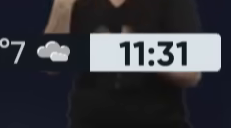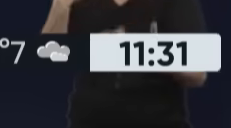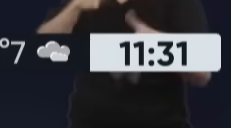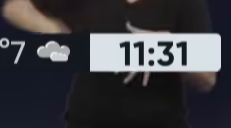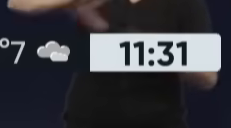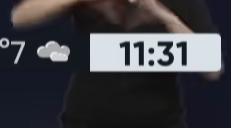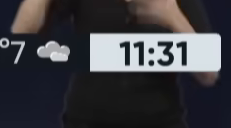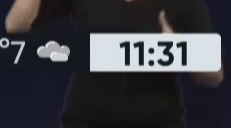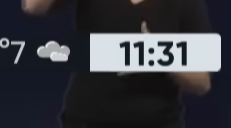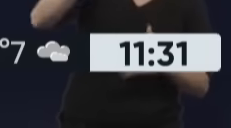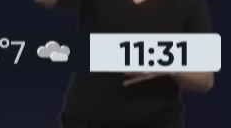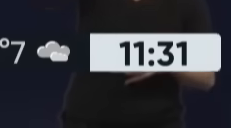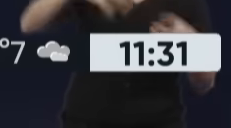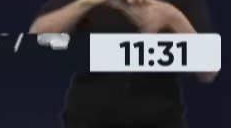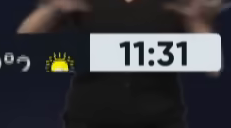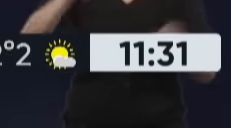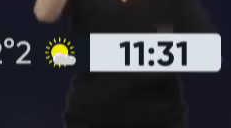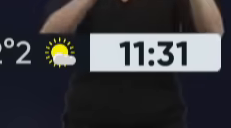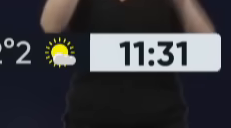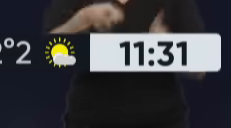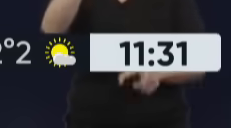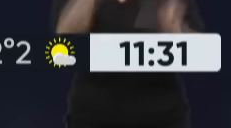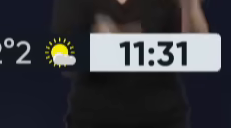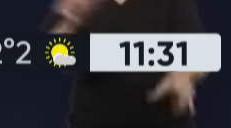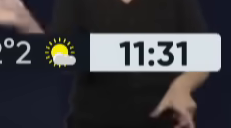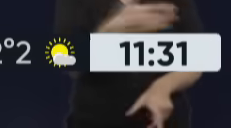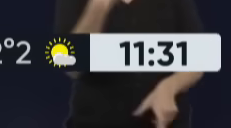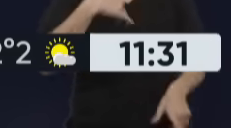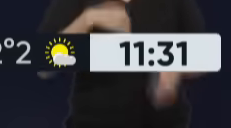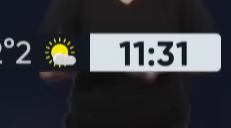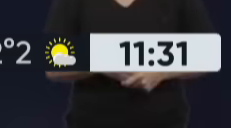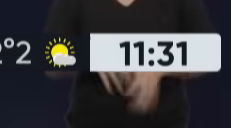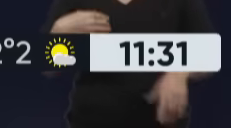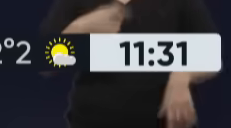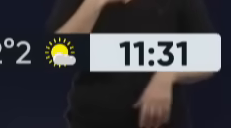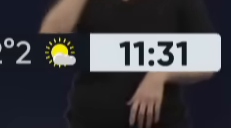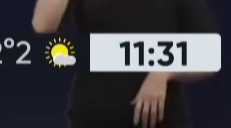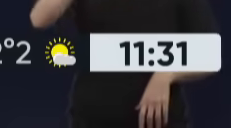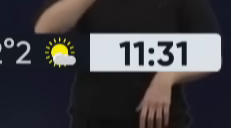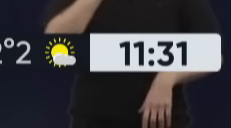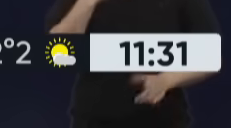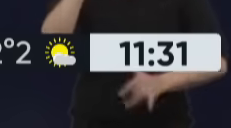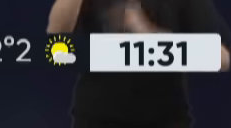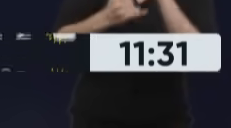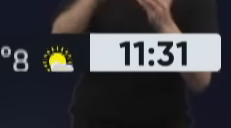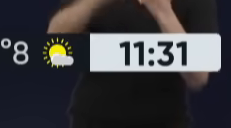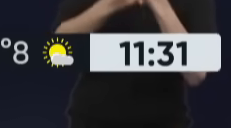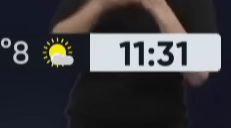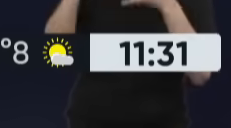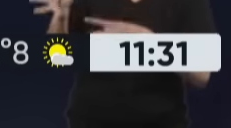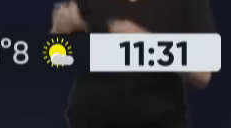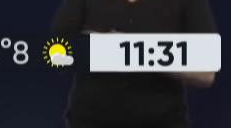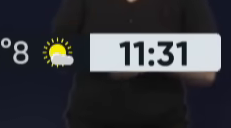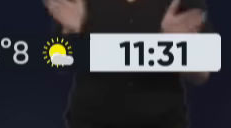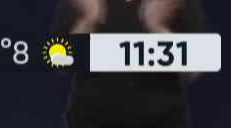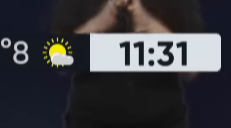los argentinos. Por último, y ya me abro a preguntas, quiero contarles que el Ministerio de Defensa, en